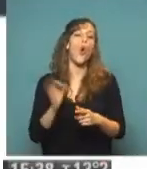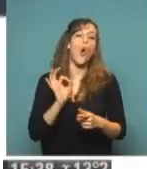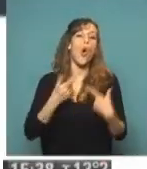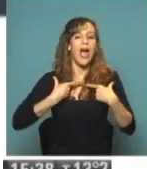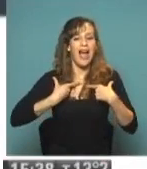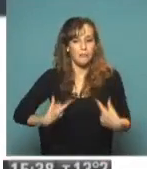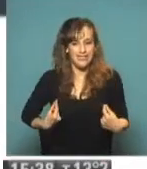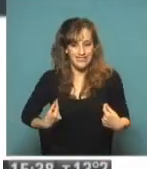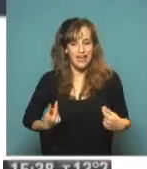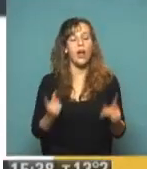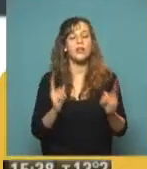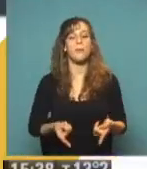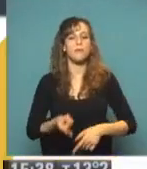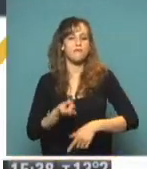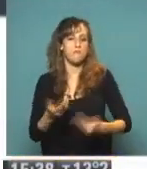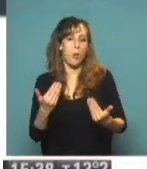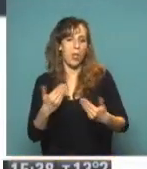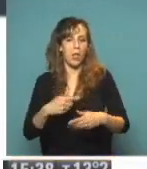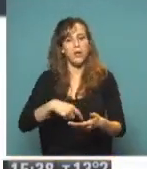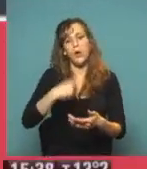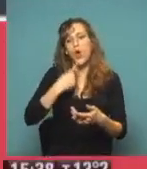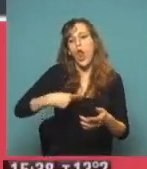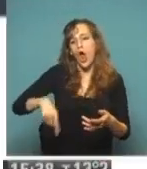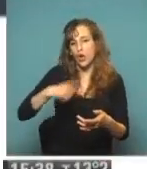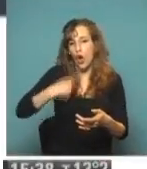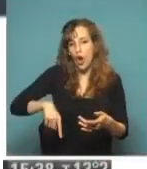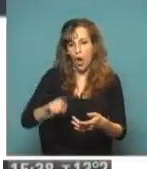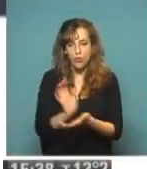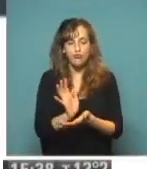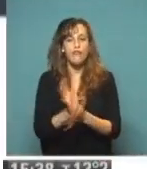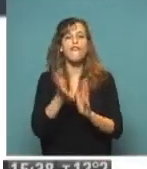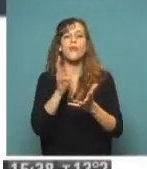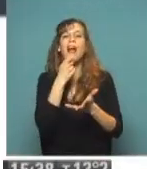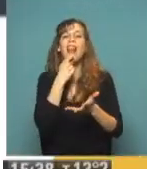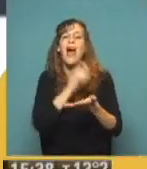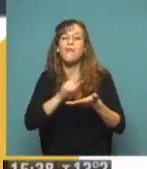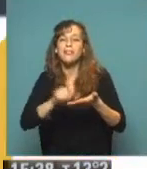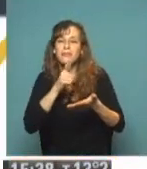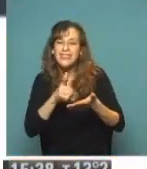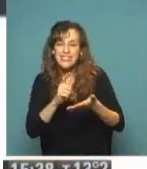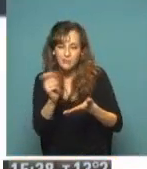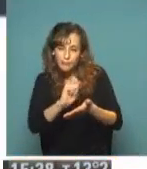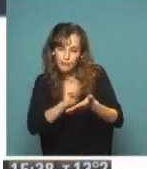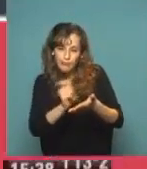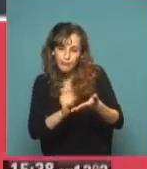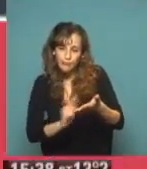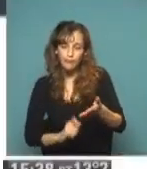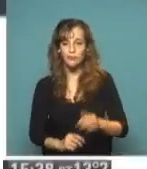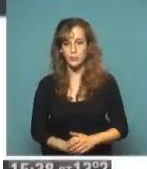pintar el pantalón. Yo lo estoy haciendo como si tuviese un lápiz ahí, por eso se ve todo rayado.